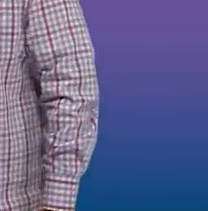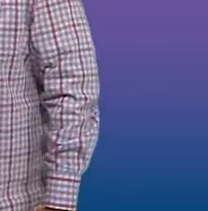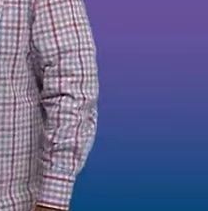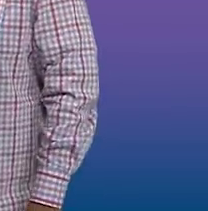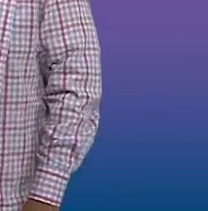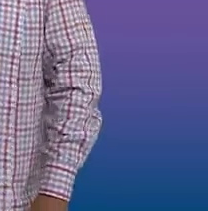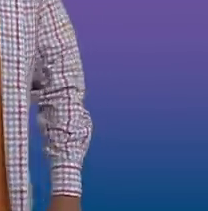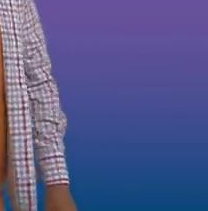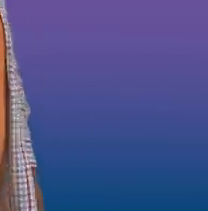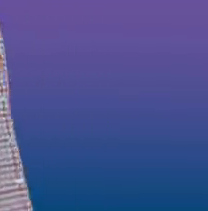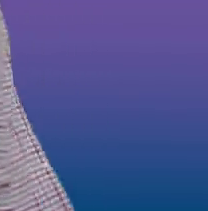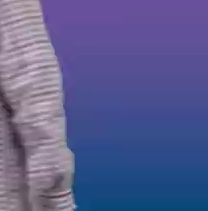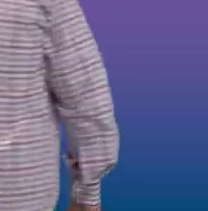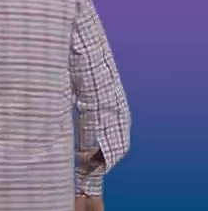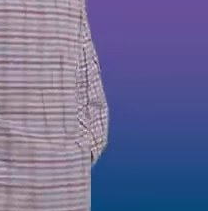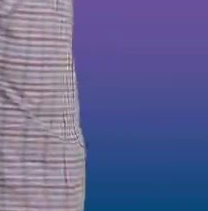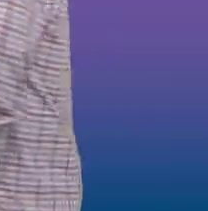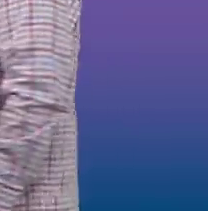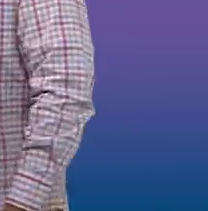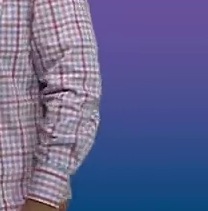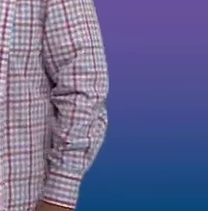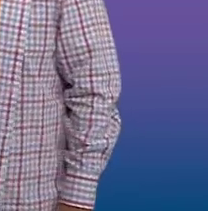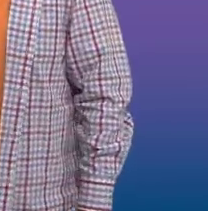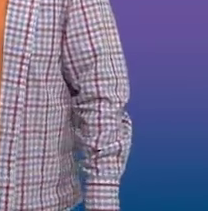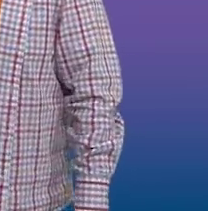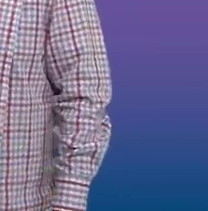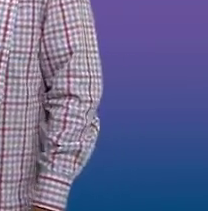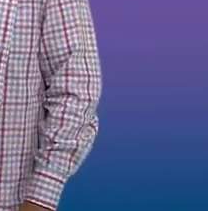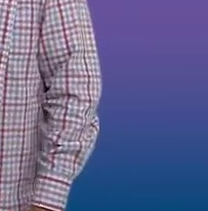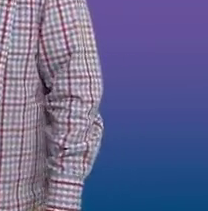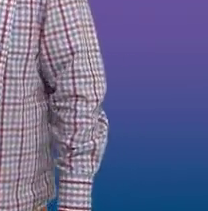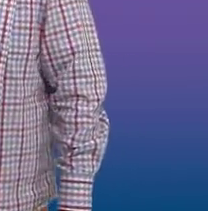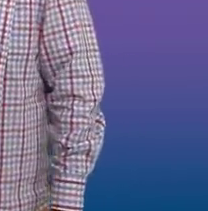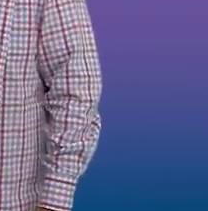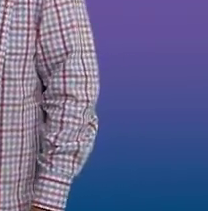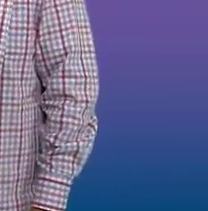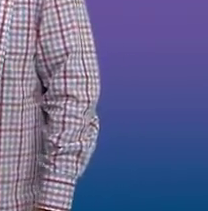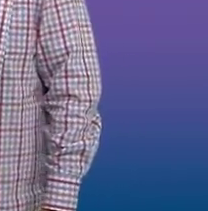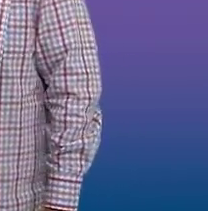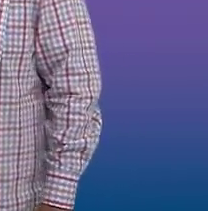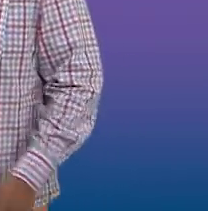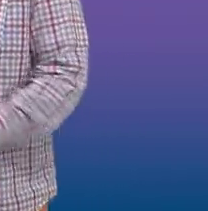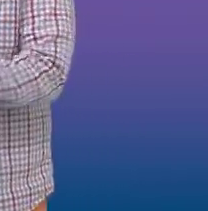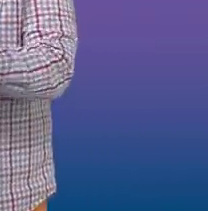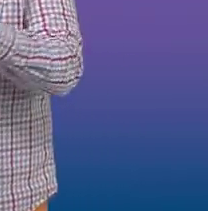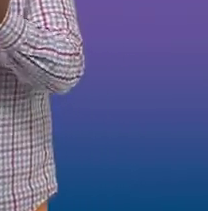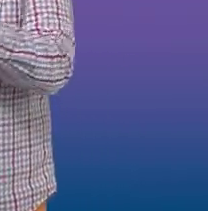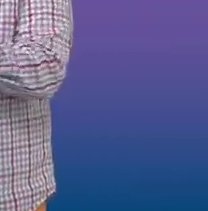Shh.